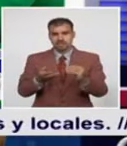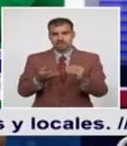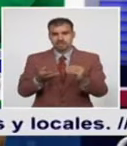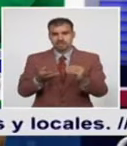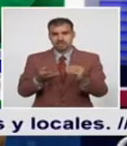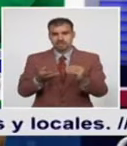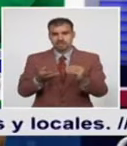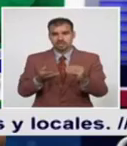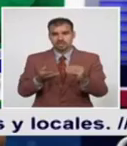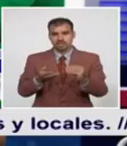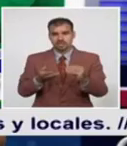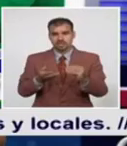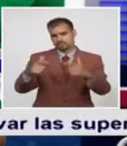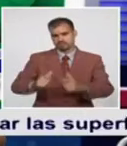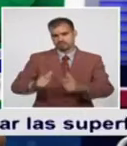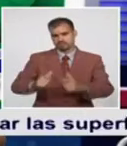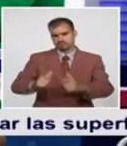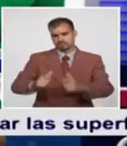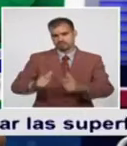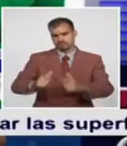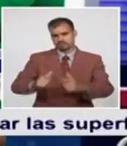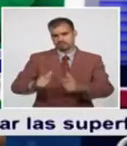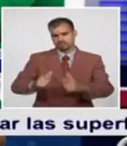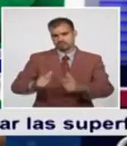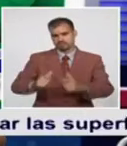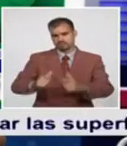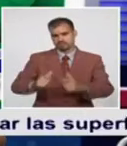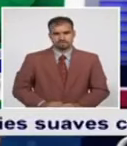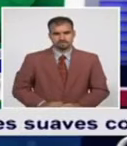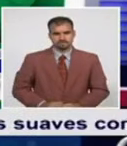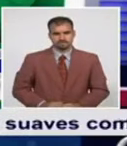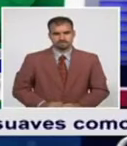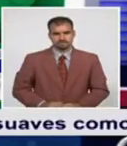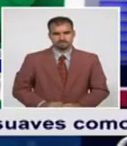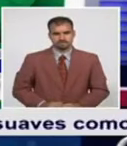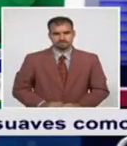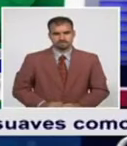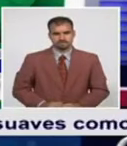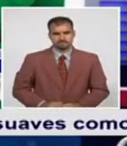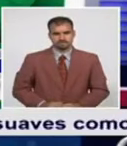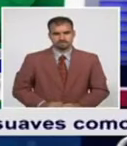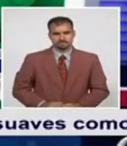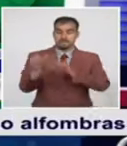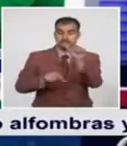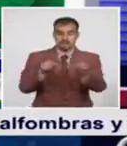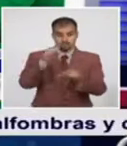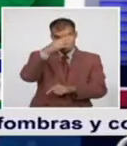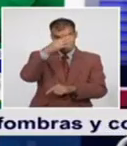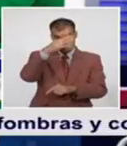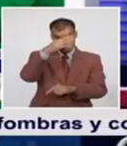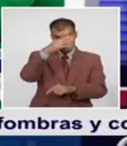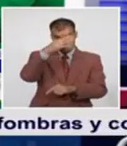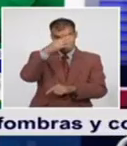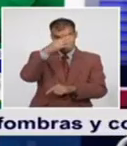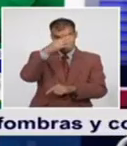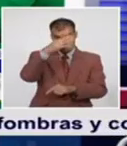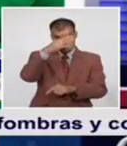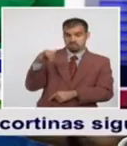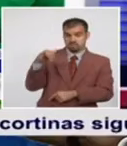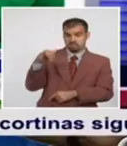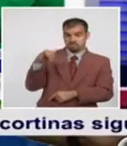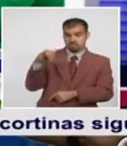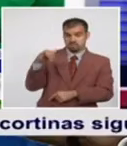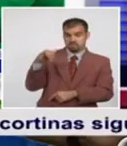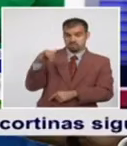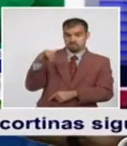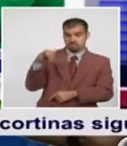894 de transmisión autóctona. 21 pacientes se diagnosticaron ayer que habían arribado a Cuba